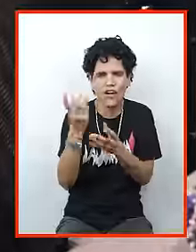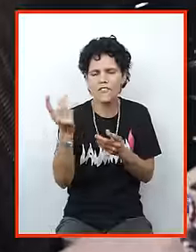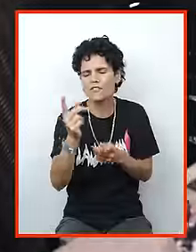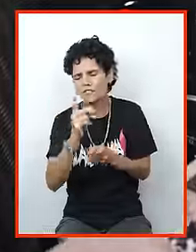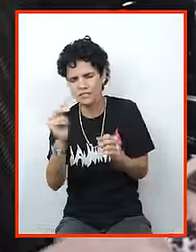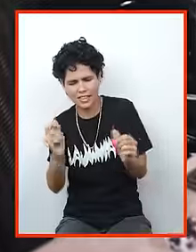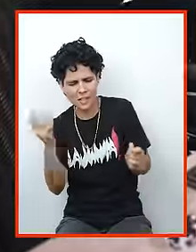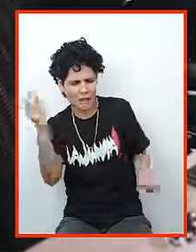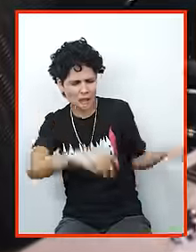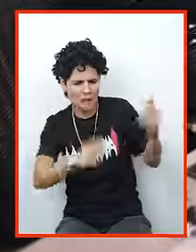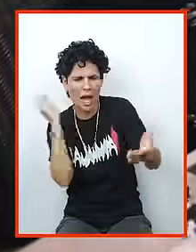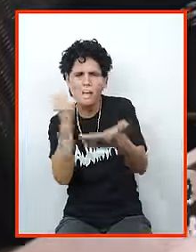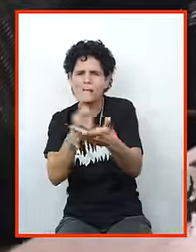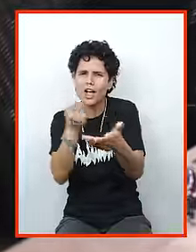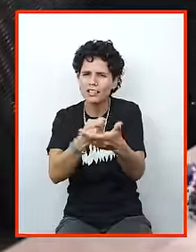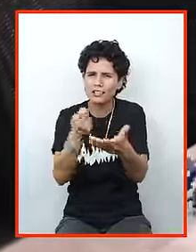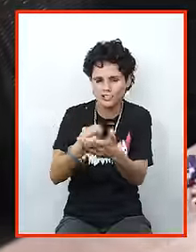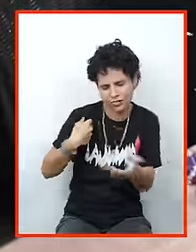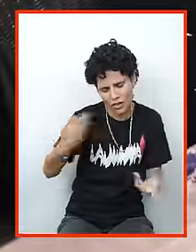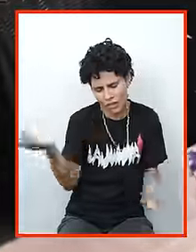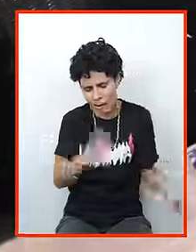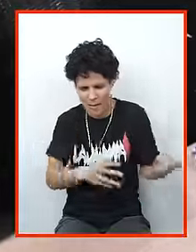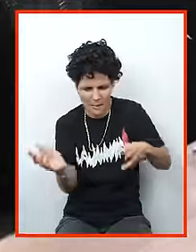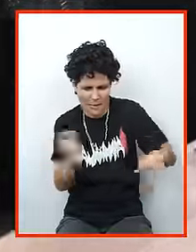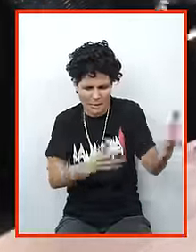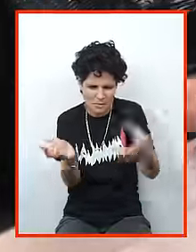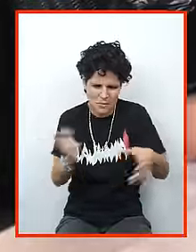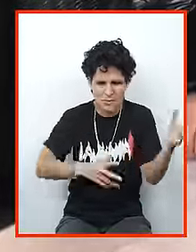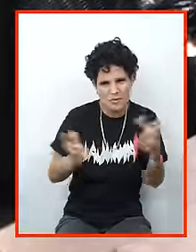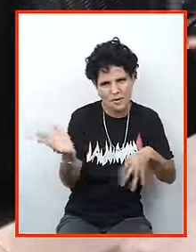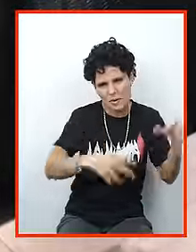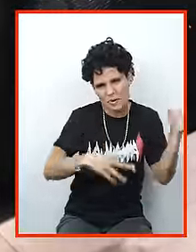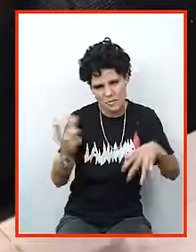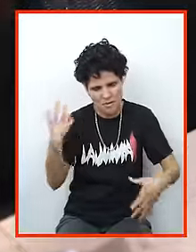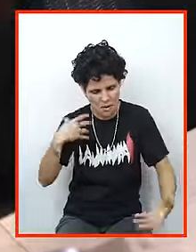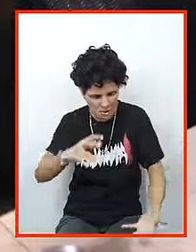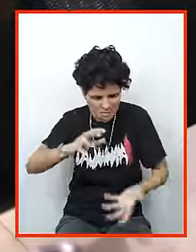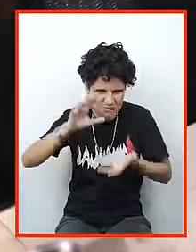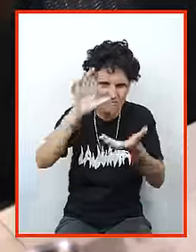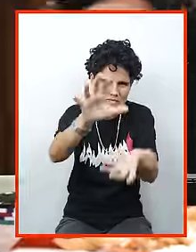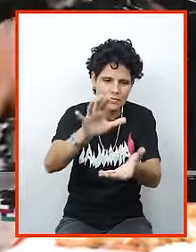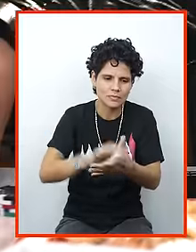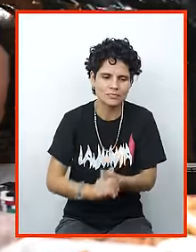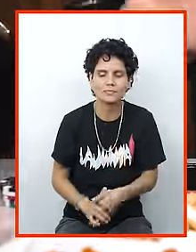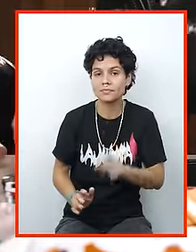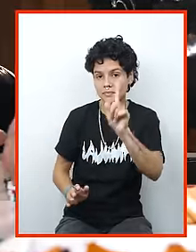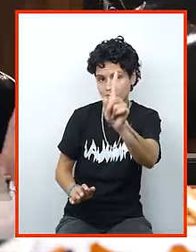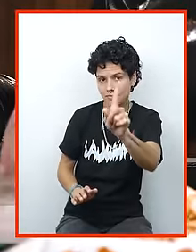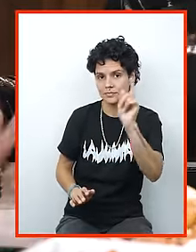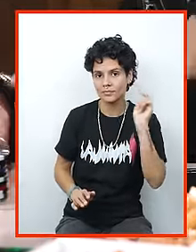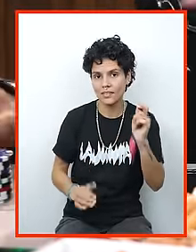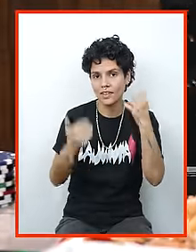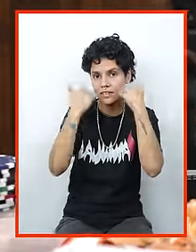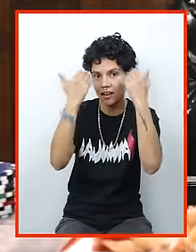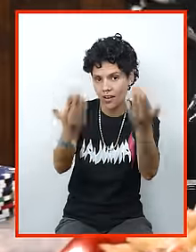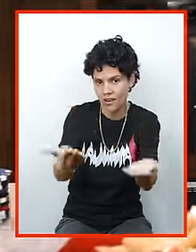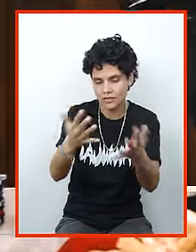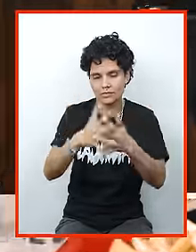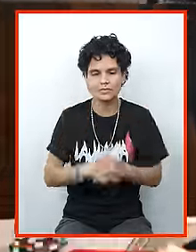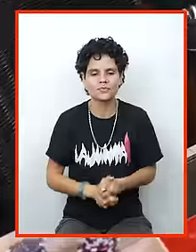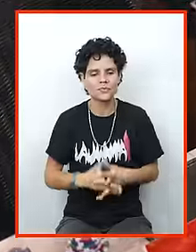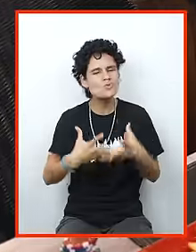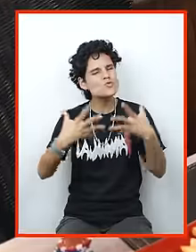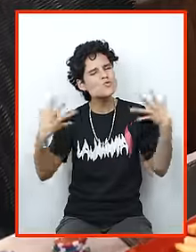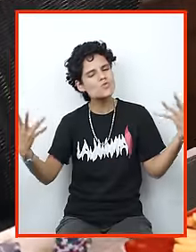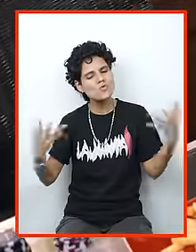sido... Todas las fichas, yo los quiero nombrar a todos porque se lo merecen. Y de verdad. Oye, te tengo un regalo. ¿Otro?